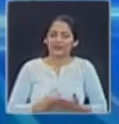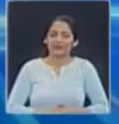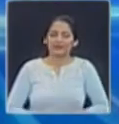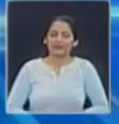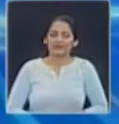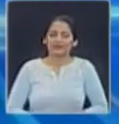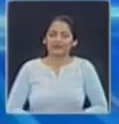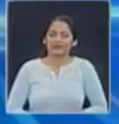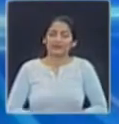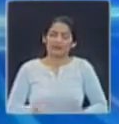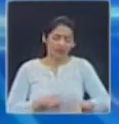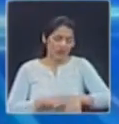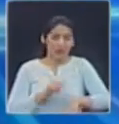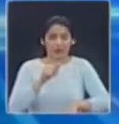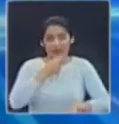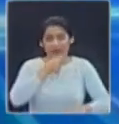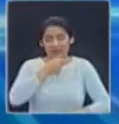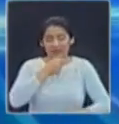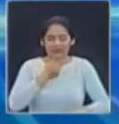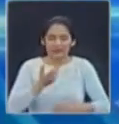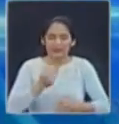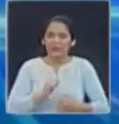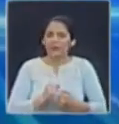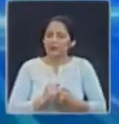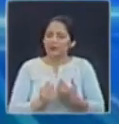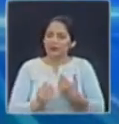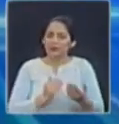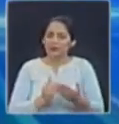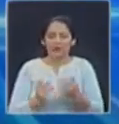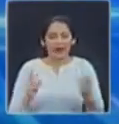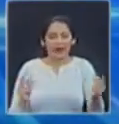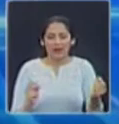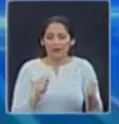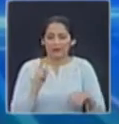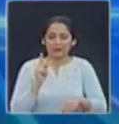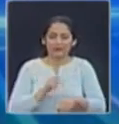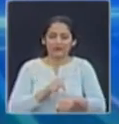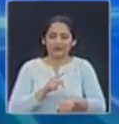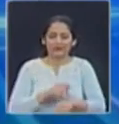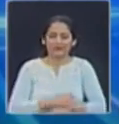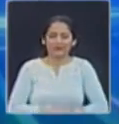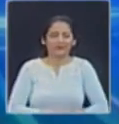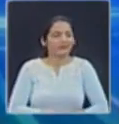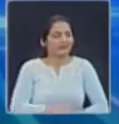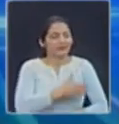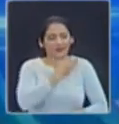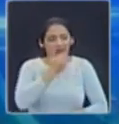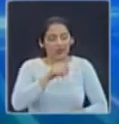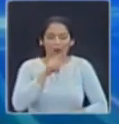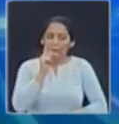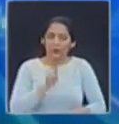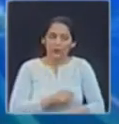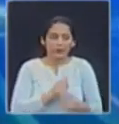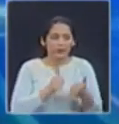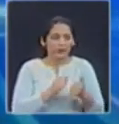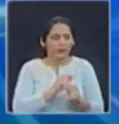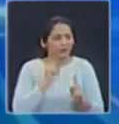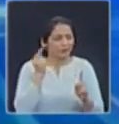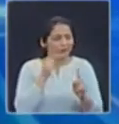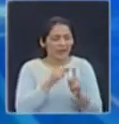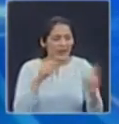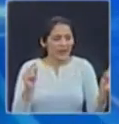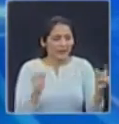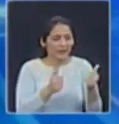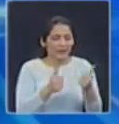Corta la entrevista, pero fuimos concisos y precisos diciendo las cosas. Cuando se es preciso no hay ningún inconveniente. Así es, muchas gracias. Así que muchas gracias a usted,